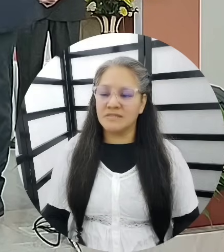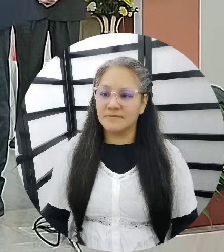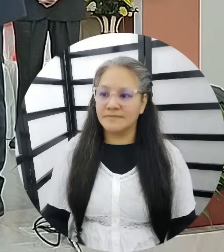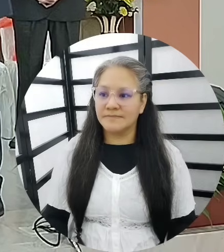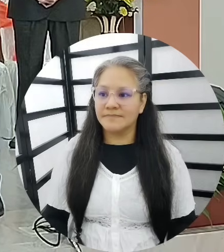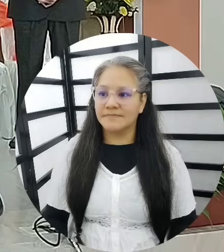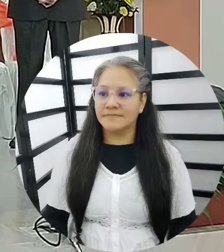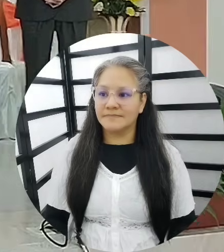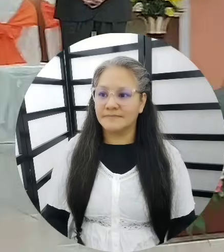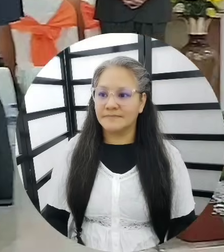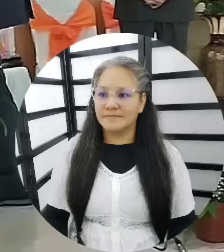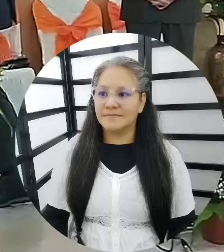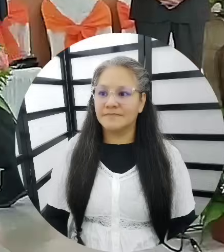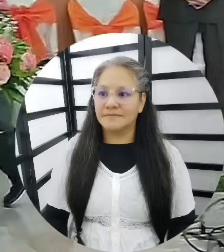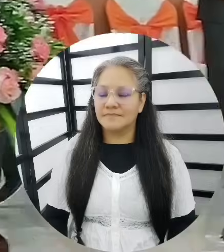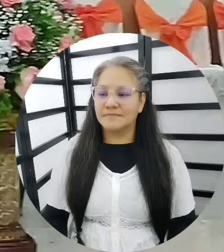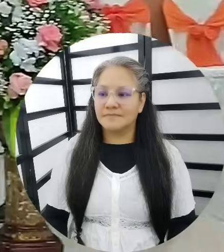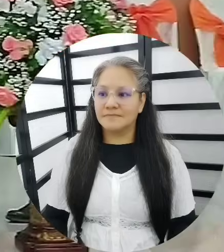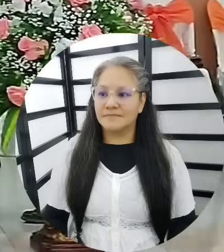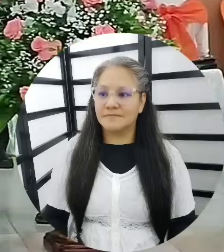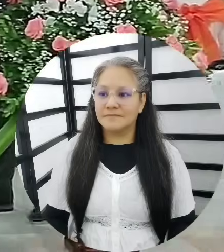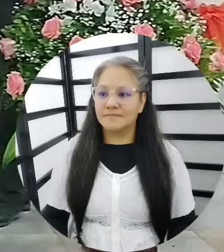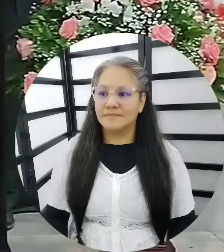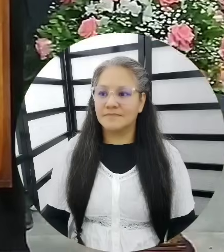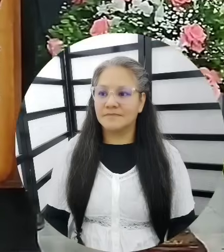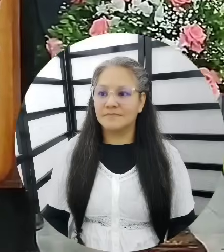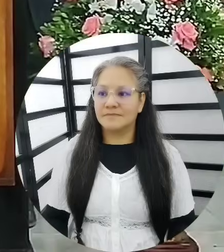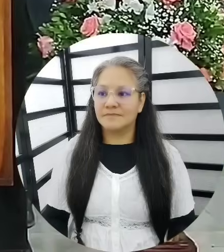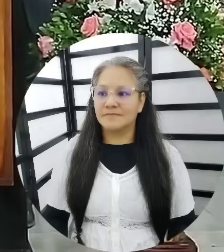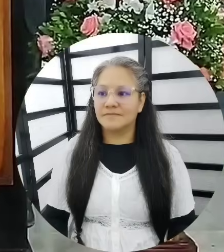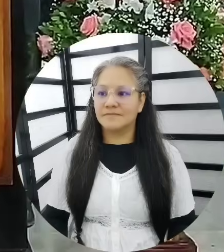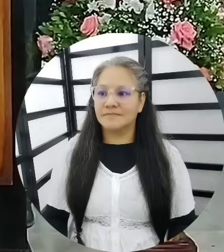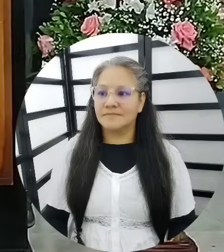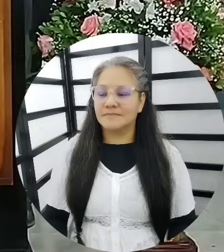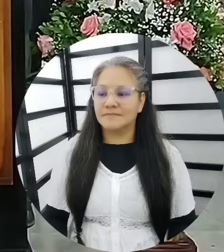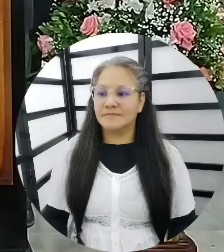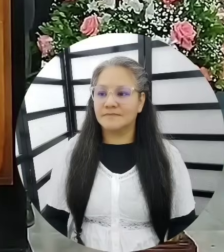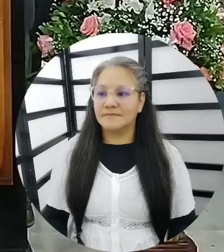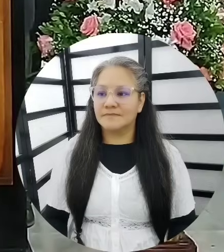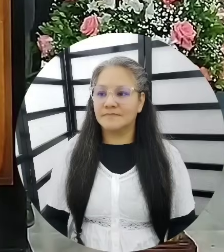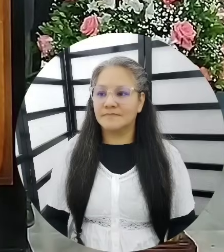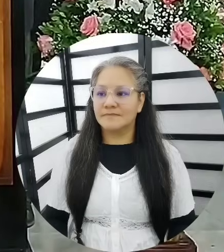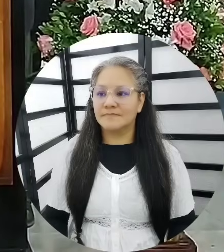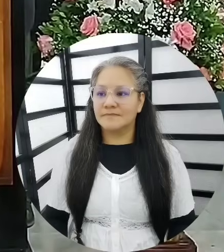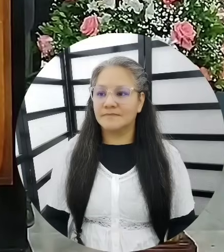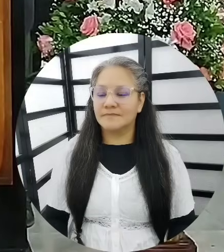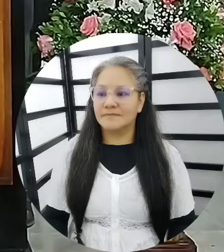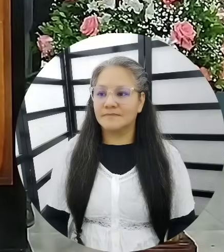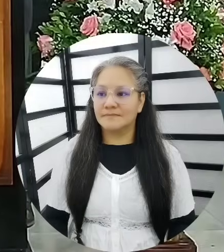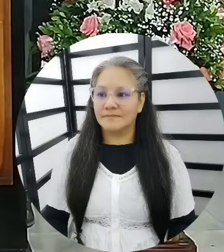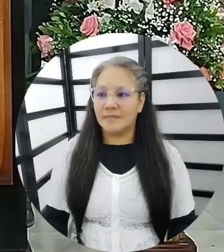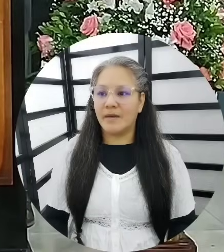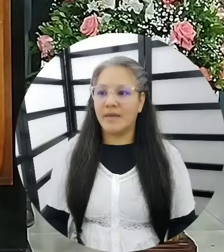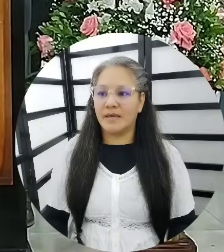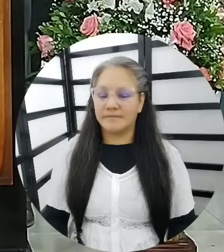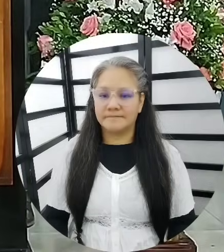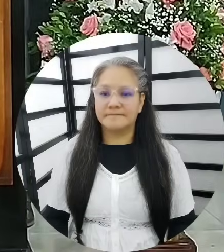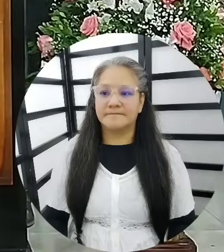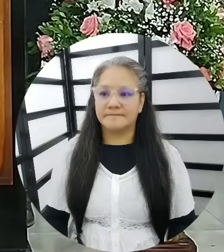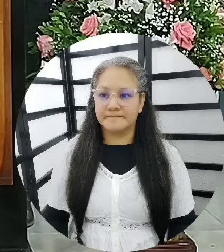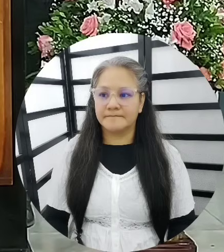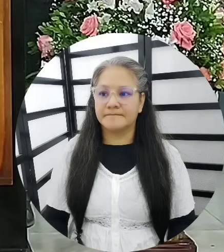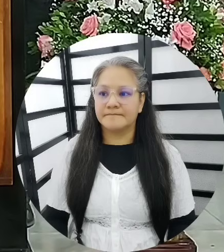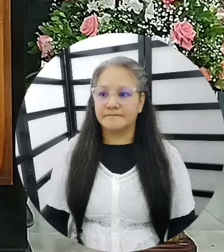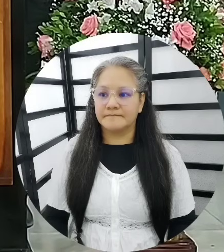esa dirección. Para eso son los líderes. Un líder tiene que entender la responsabilidad que está cayendo sobre